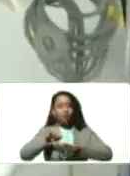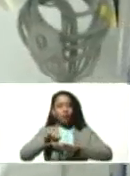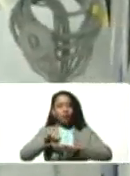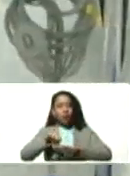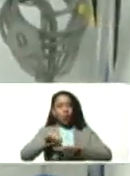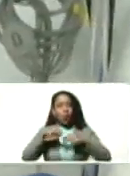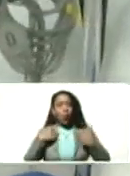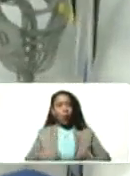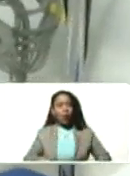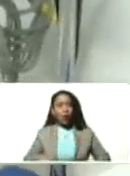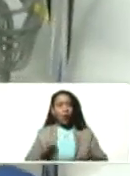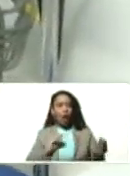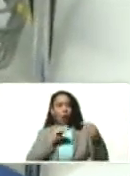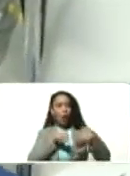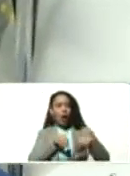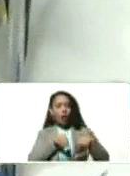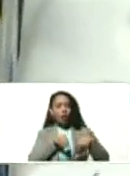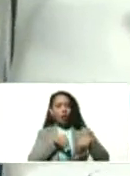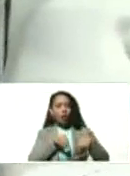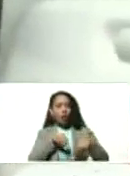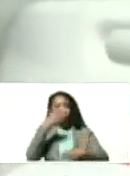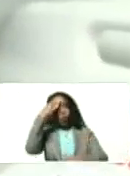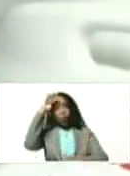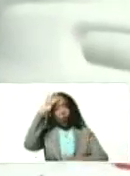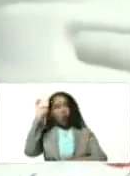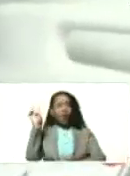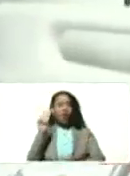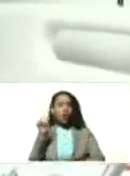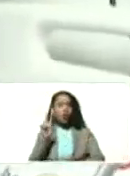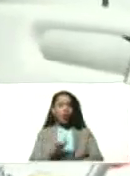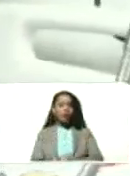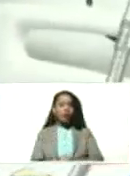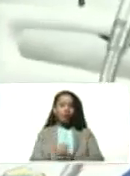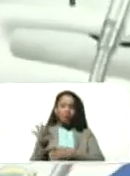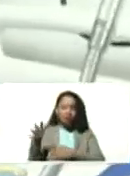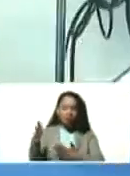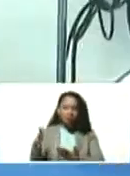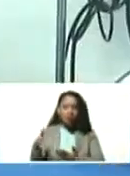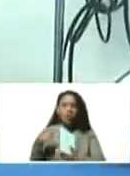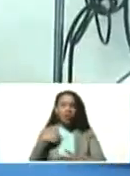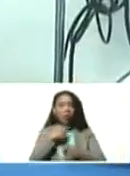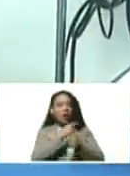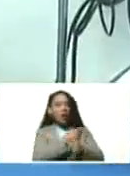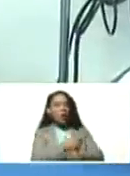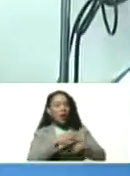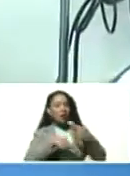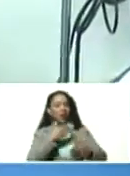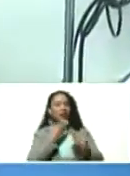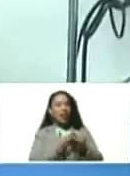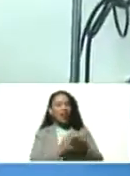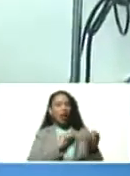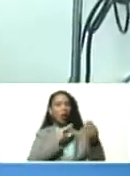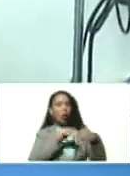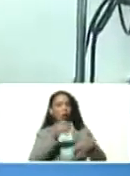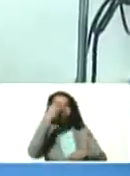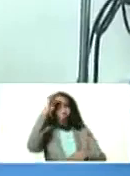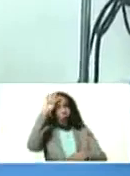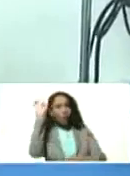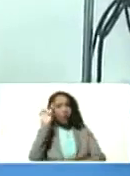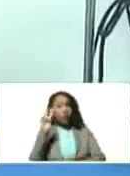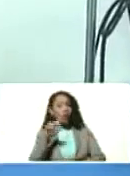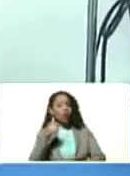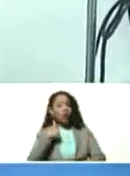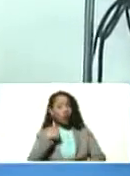humanitaria del convenio Cuba-Venezuela. ¿Qué te parece, Milagro? Maravilloso, porque me gradué en Revolución gracias también al convenio Cuba-Venezuela. ¿Verdad?